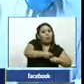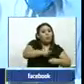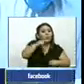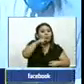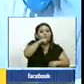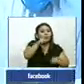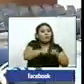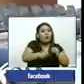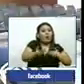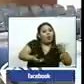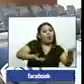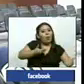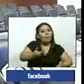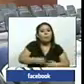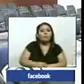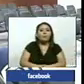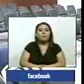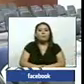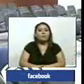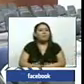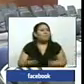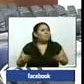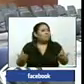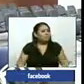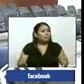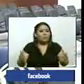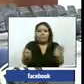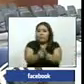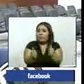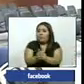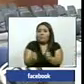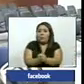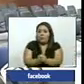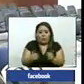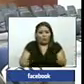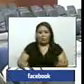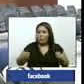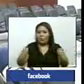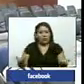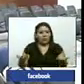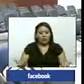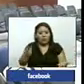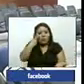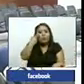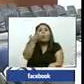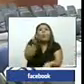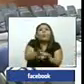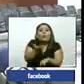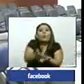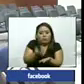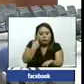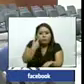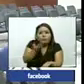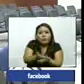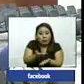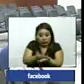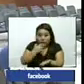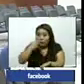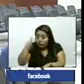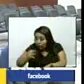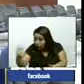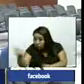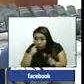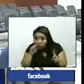tomates al mayoreo. El problema es que no existe ningún elemento de prueba periférico que corrobore el